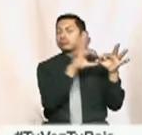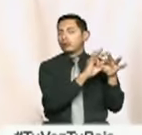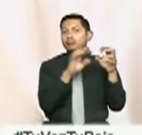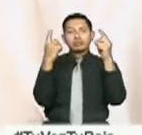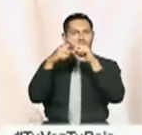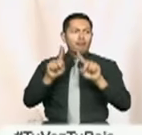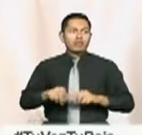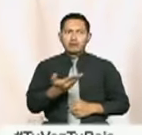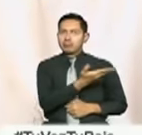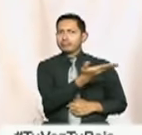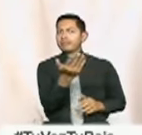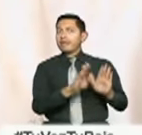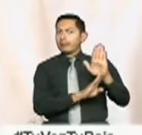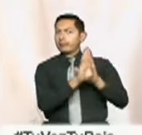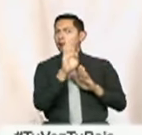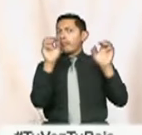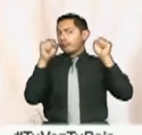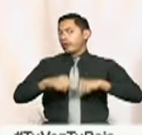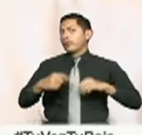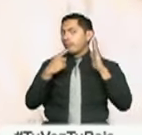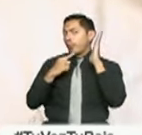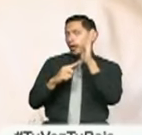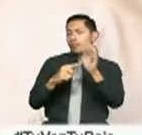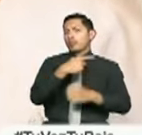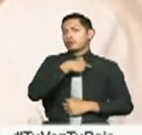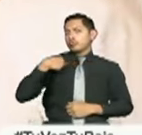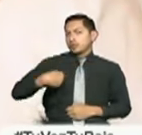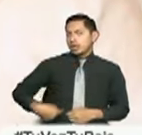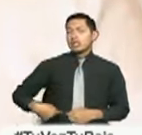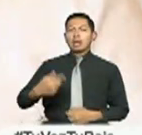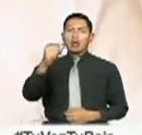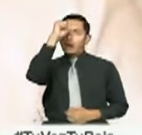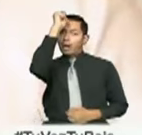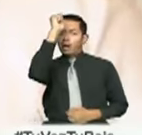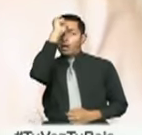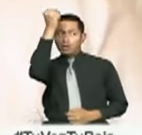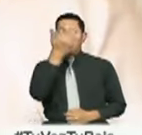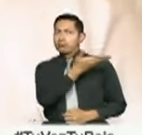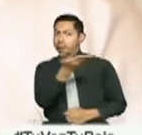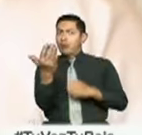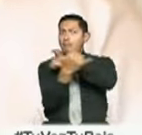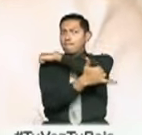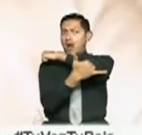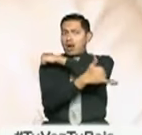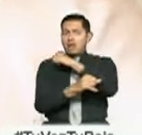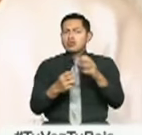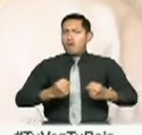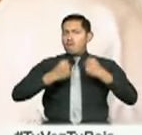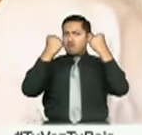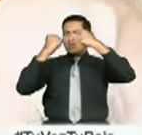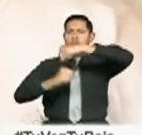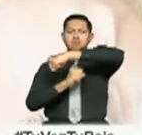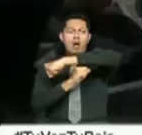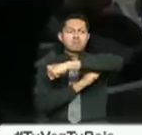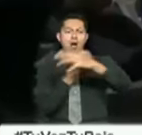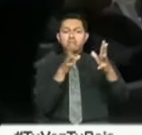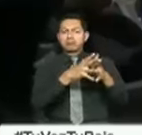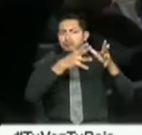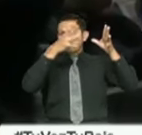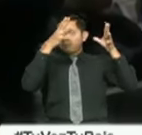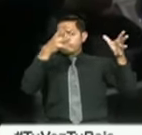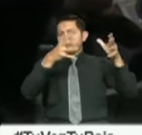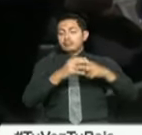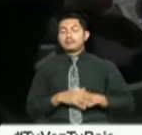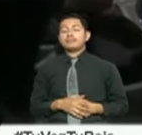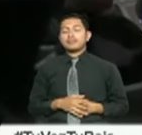altamente desarrollados, ¿no? Como el caso de la China, la India. Entonces son potencias que empiezan y se expanden, ¿no? El